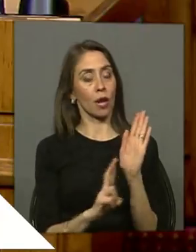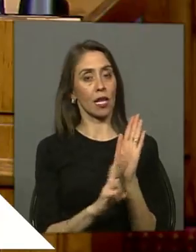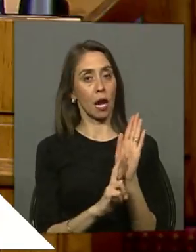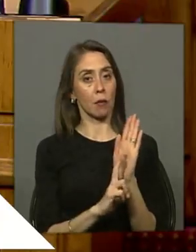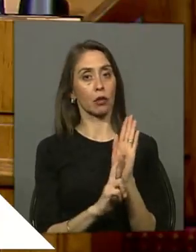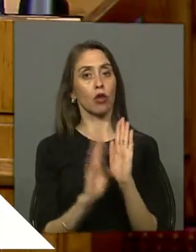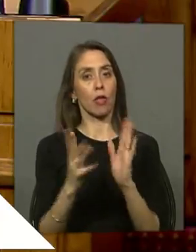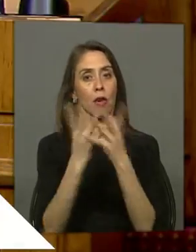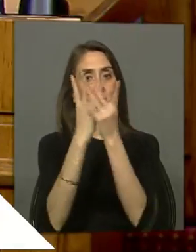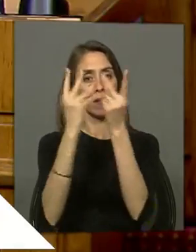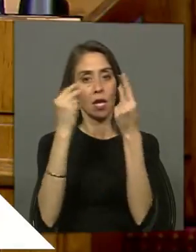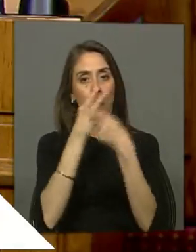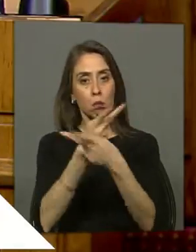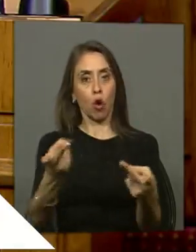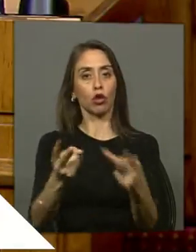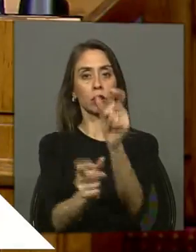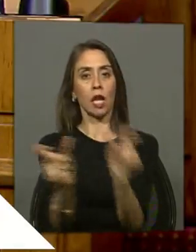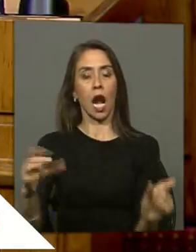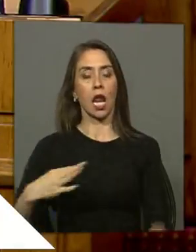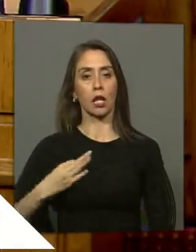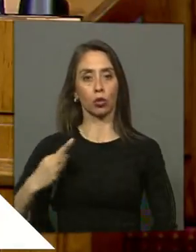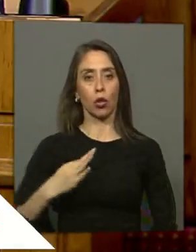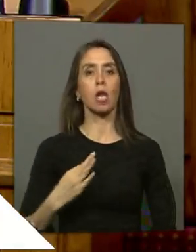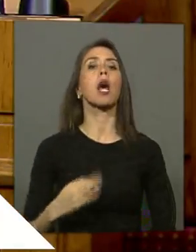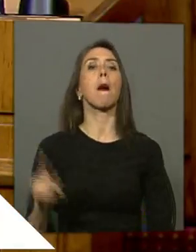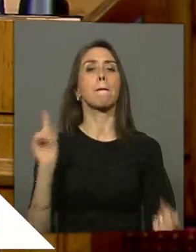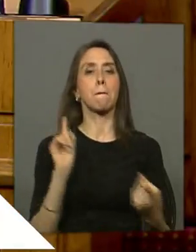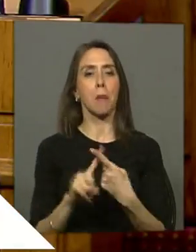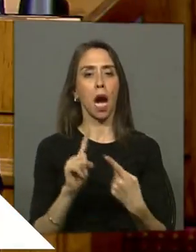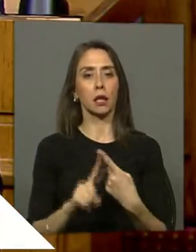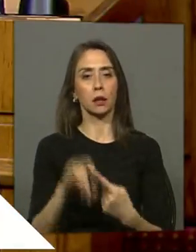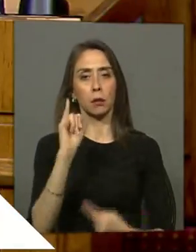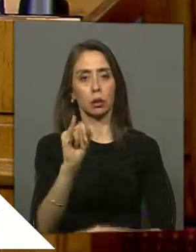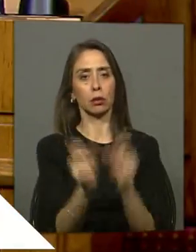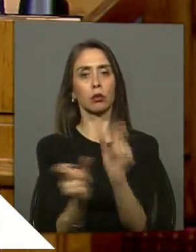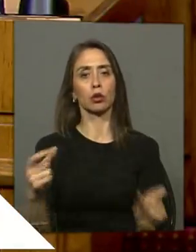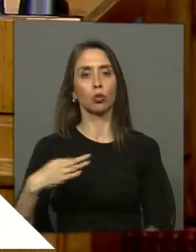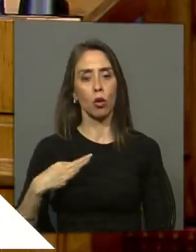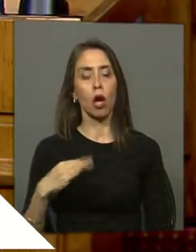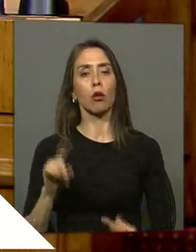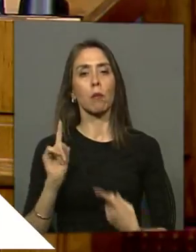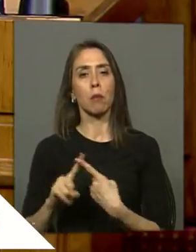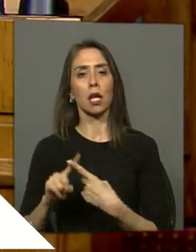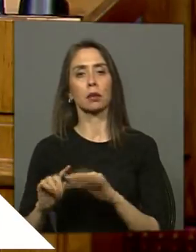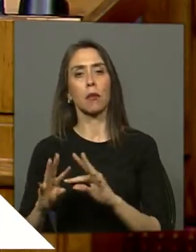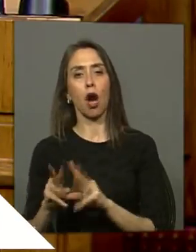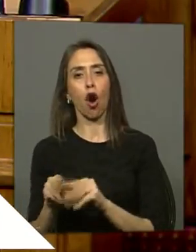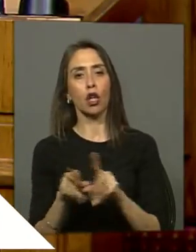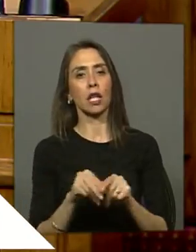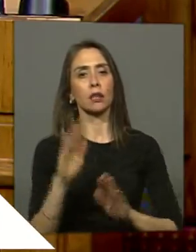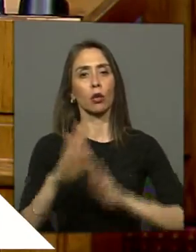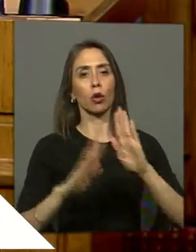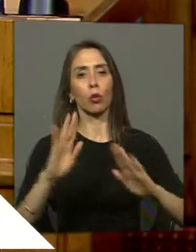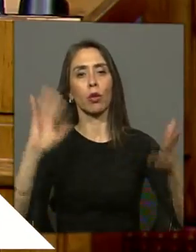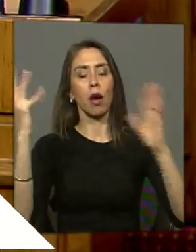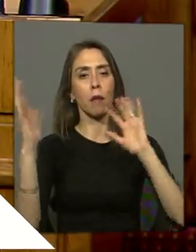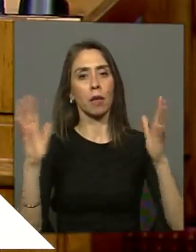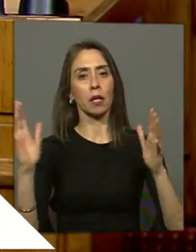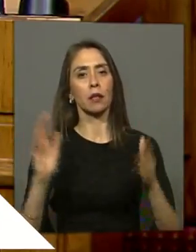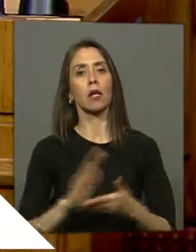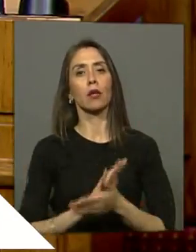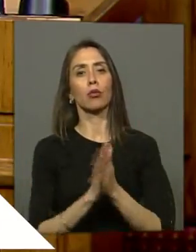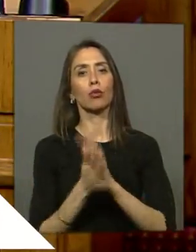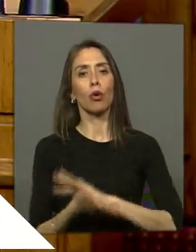transparentes a la ciudadanía con participación de la ciudadanía con participación de aquellas organizaciones ambientales y todos